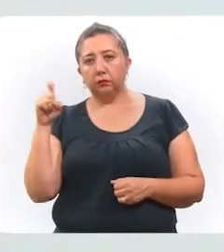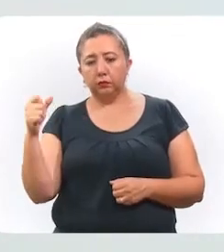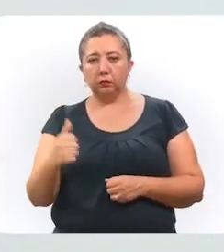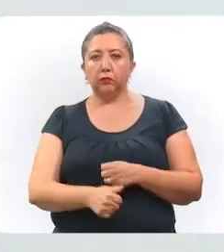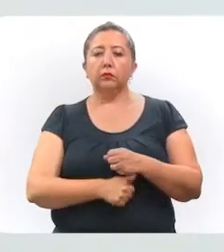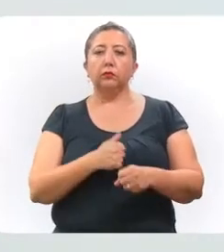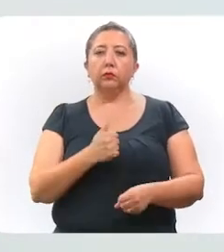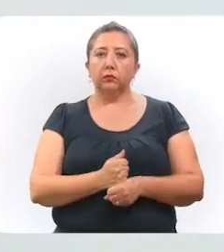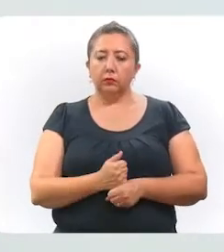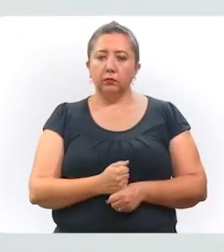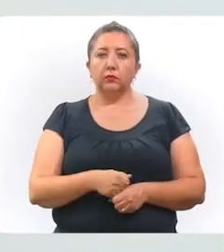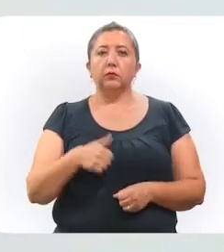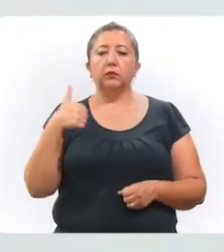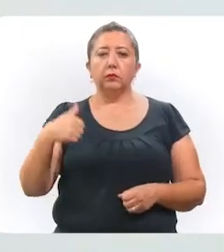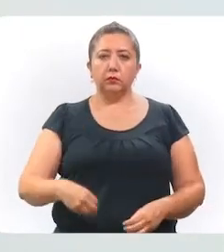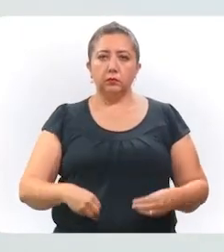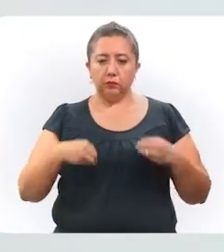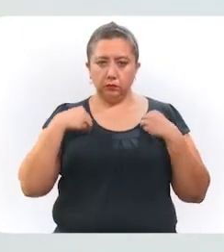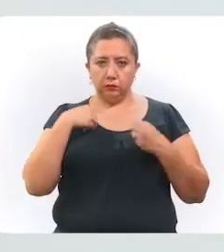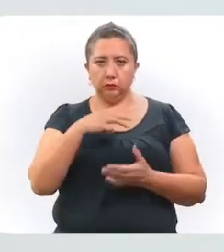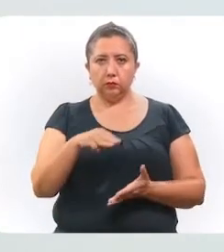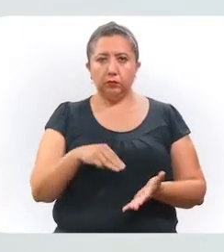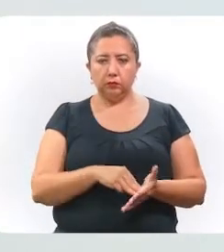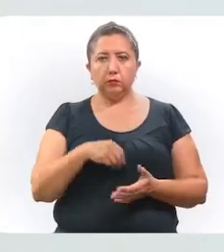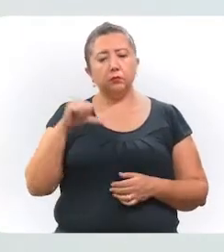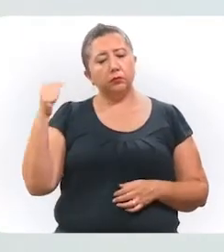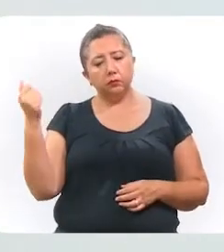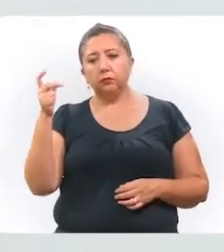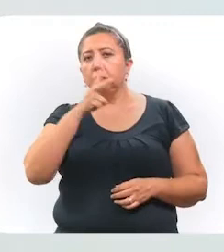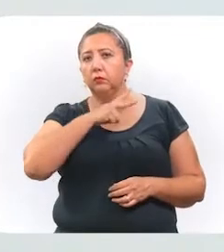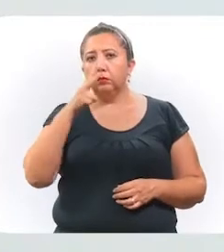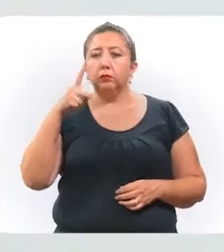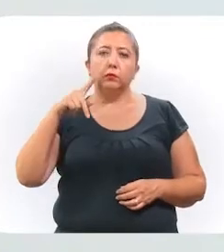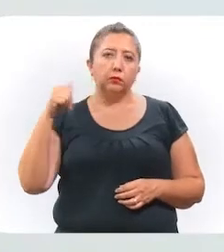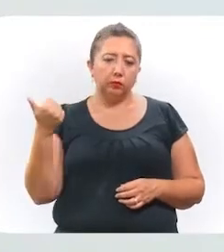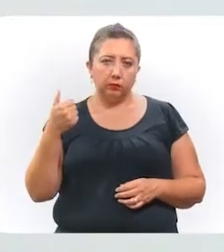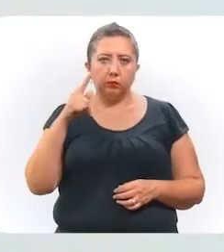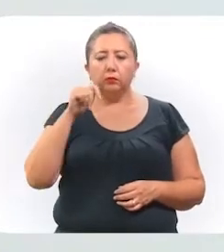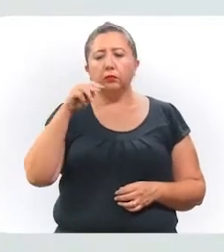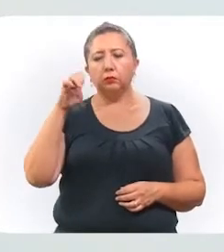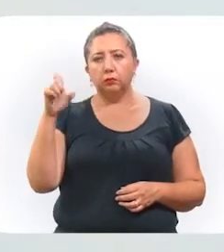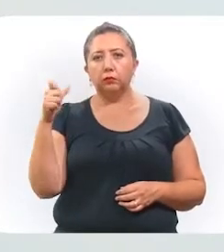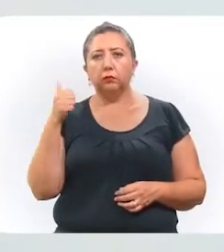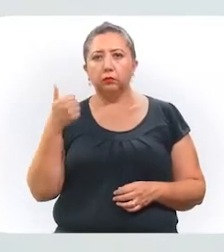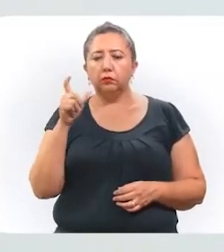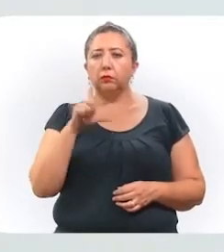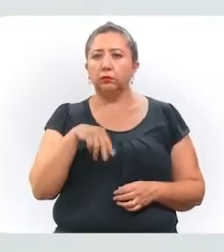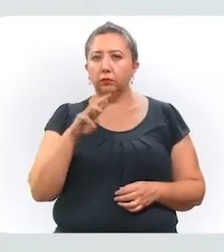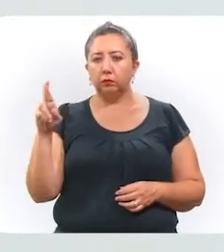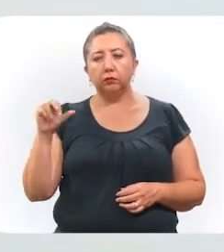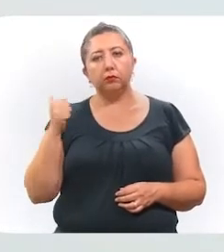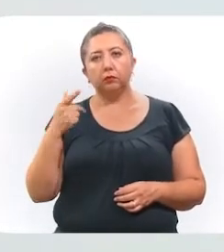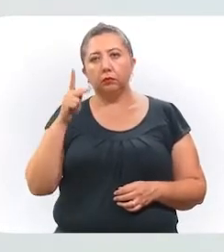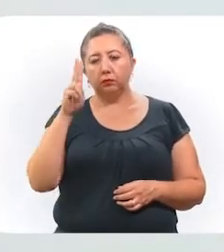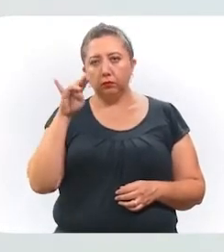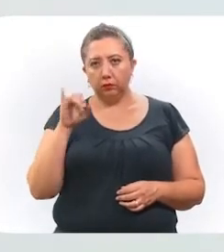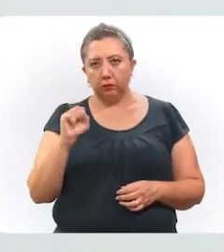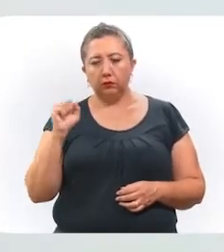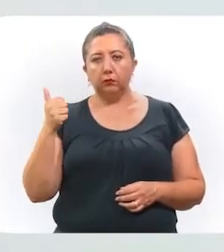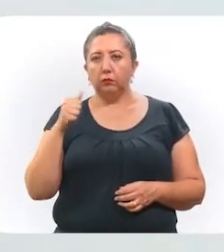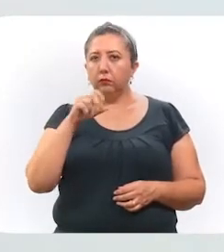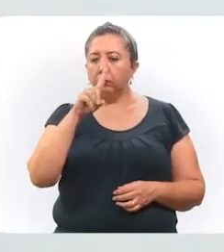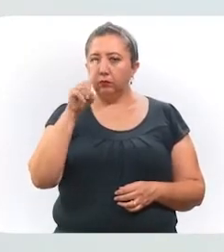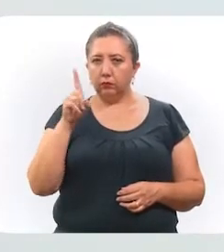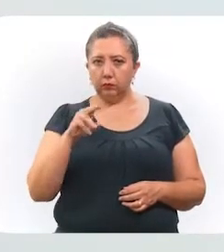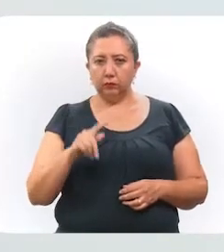años. 6 residían en Mérida, 1 en Valladolid, 1 en Motul, 1 en Tulum, Quintana Roo, 1 en Canacín y 1 en